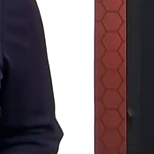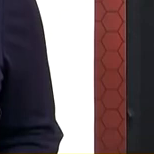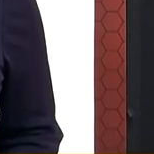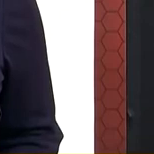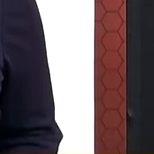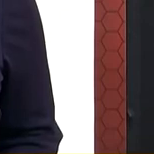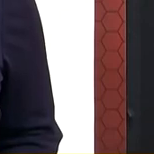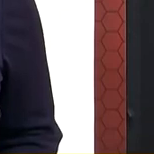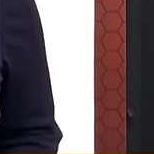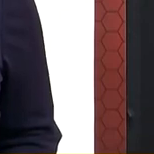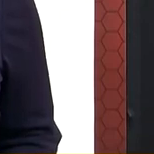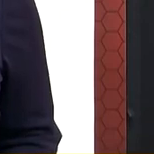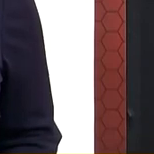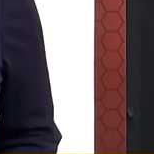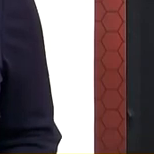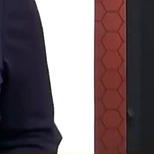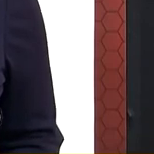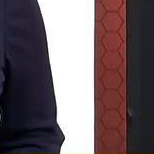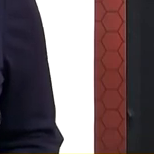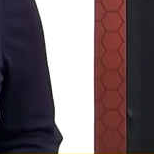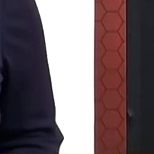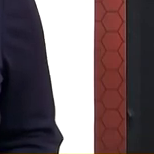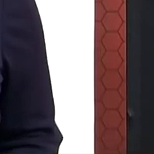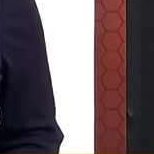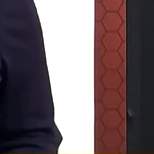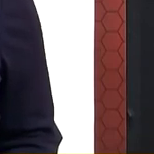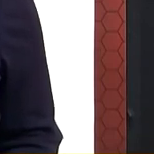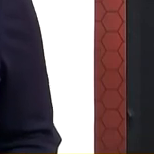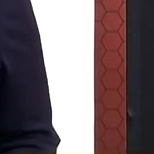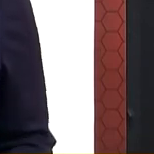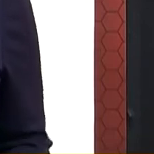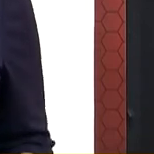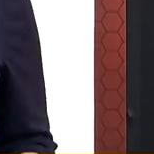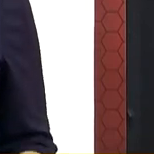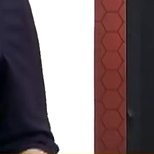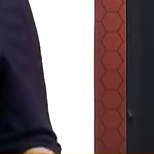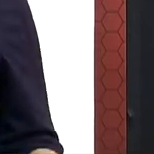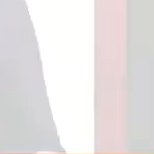sobre sus películas y las cintas que también lo han inspirado.